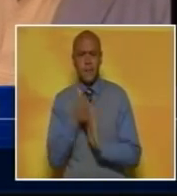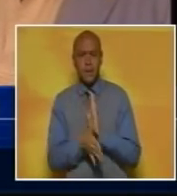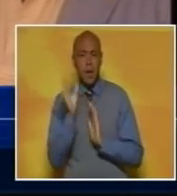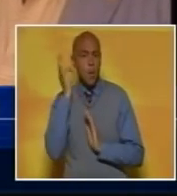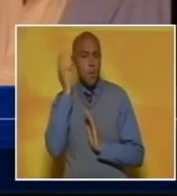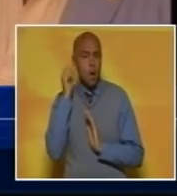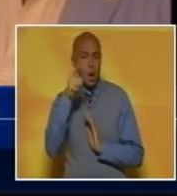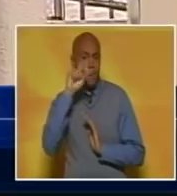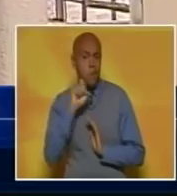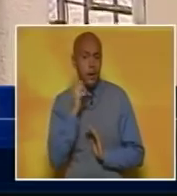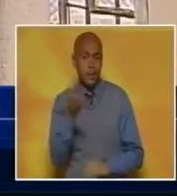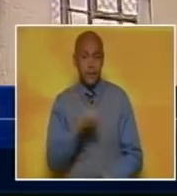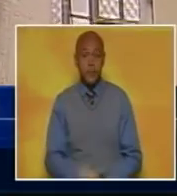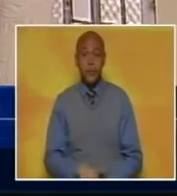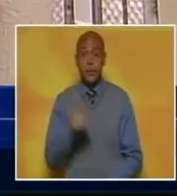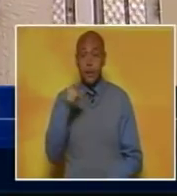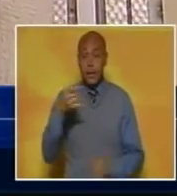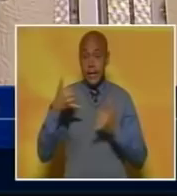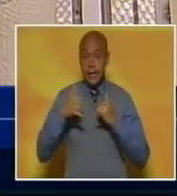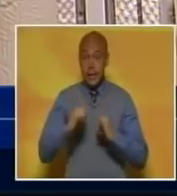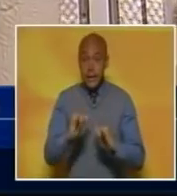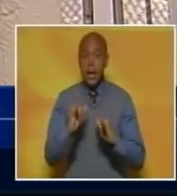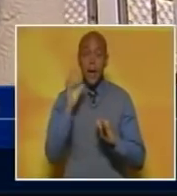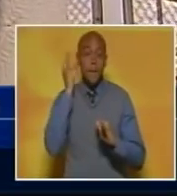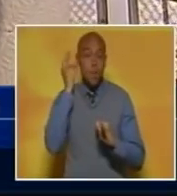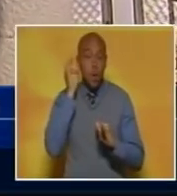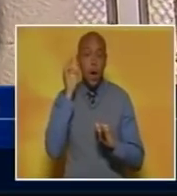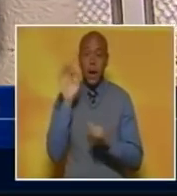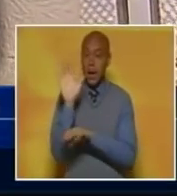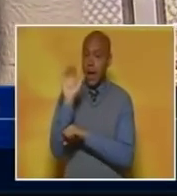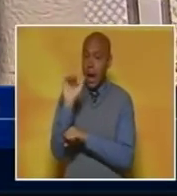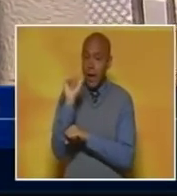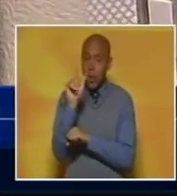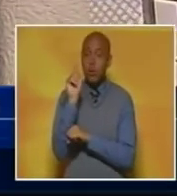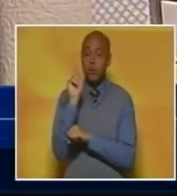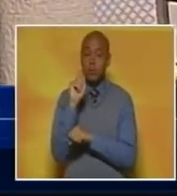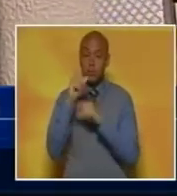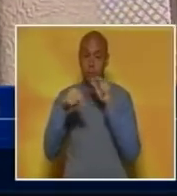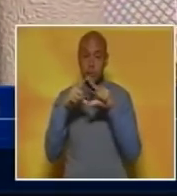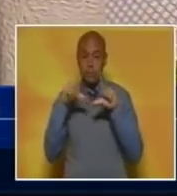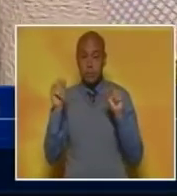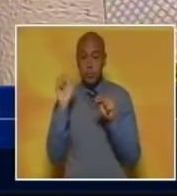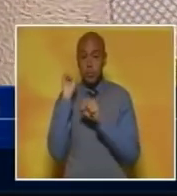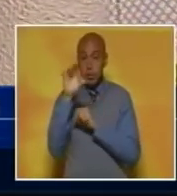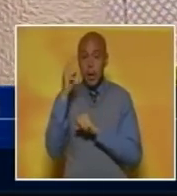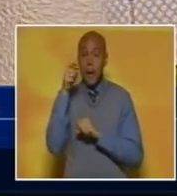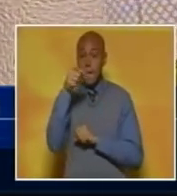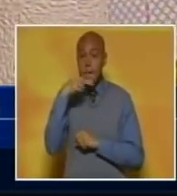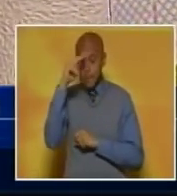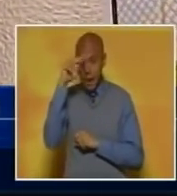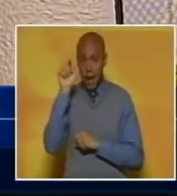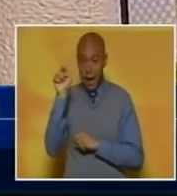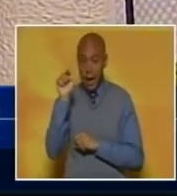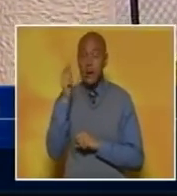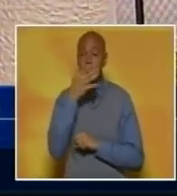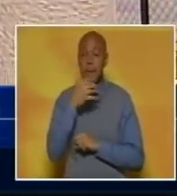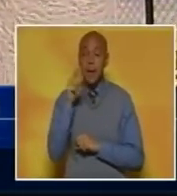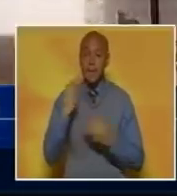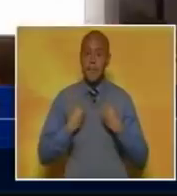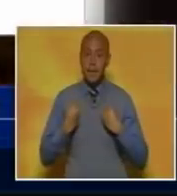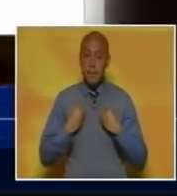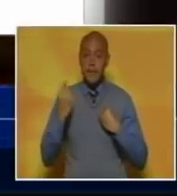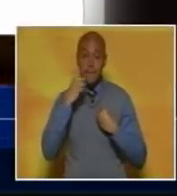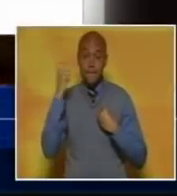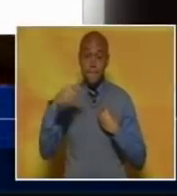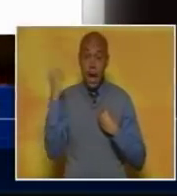una mujer embarazada. Su hija, Omira Amundaray, lo despidió en las redes sociales. Escribió que su padre vivió una buena vida de